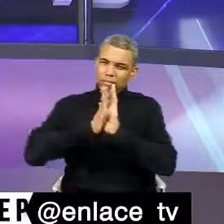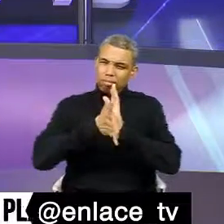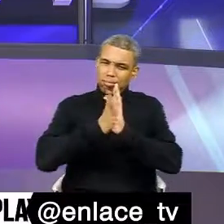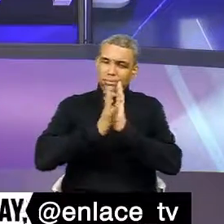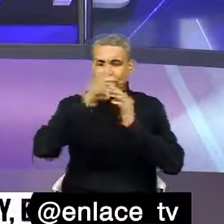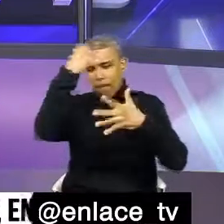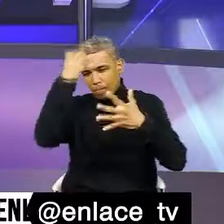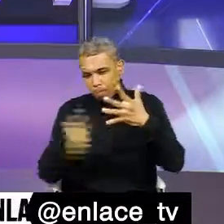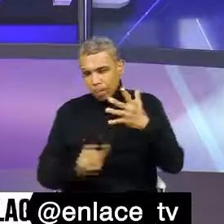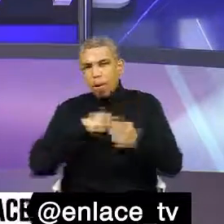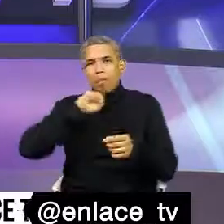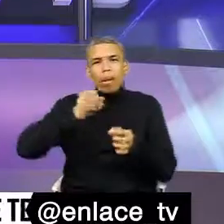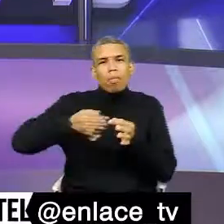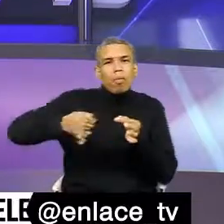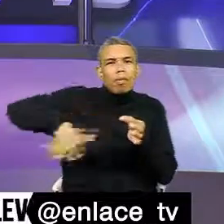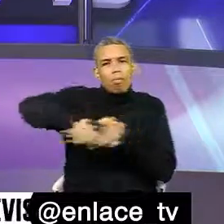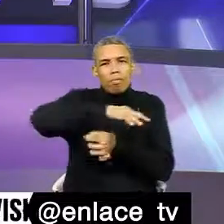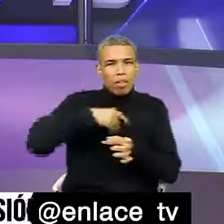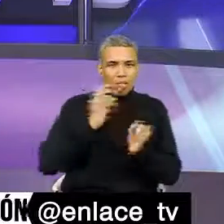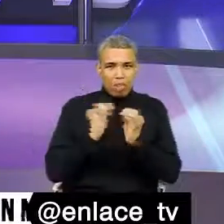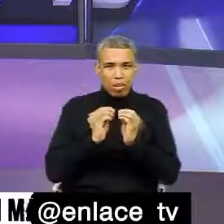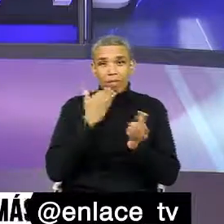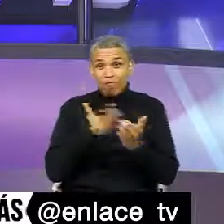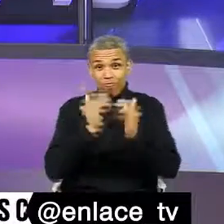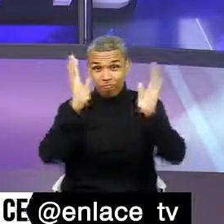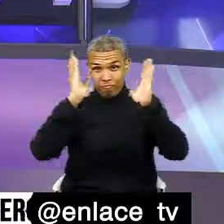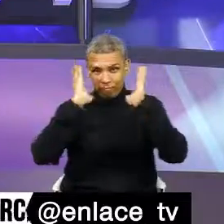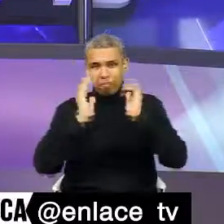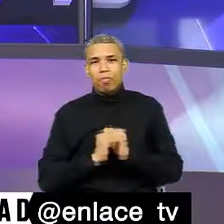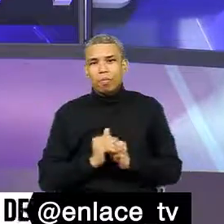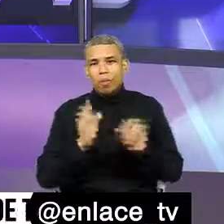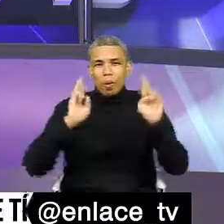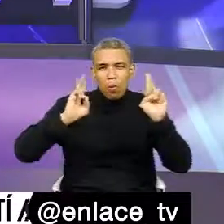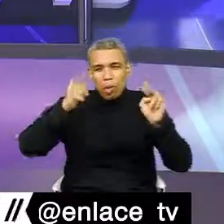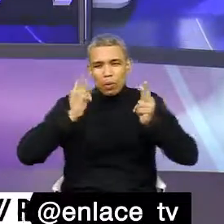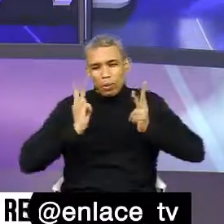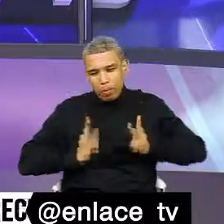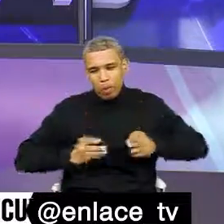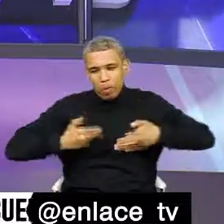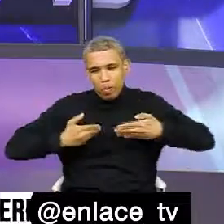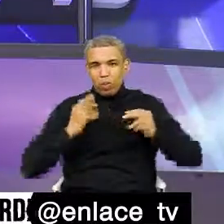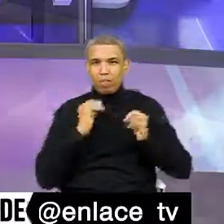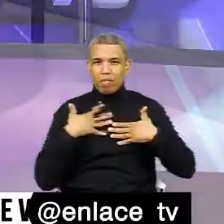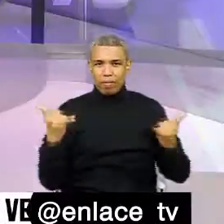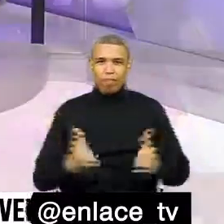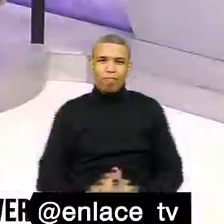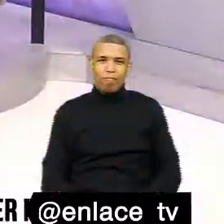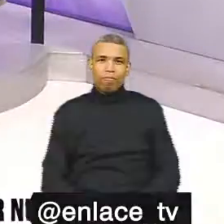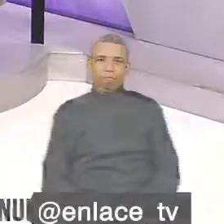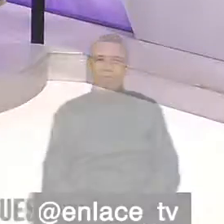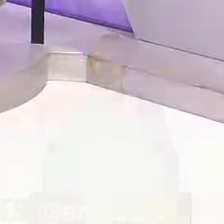lo que pasa en nuestra ciudad y región. A ustedes, como siempre, gracias por habernos acompañado y que tengan todos una feliz noche.